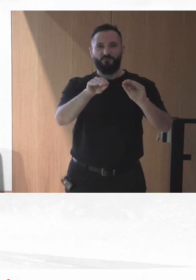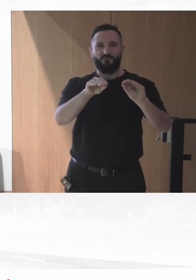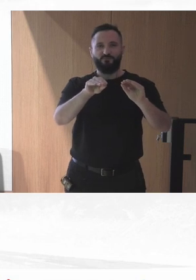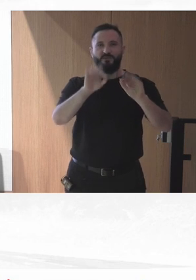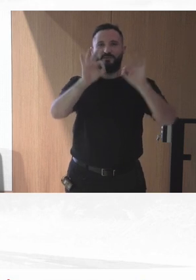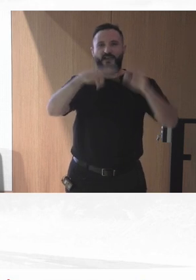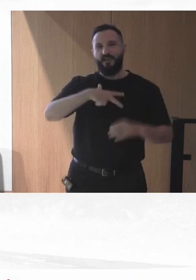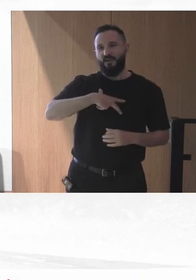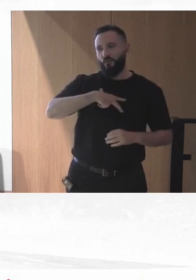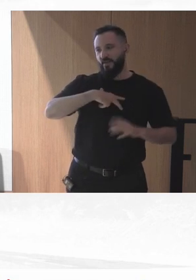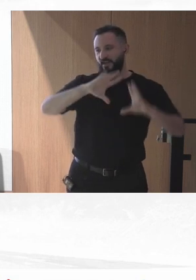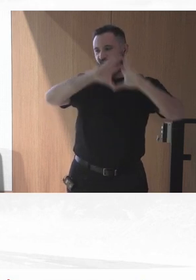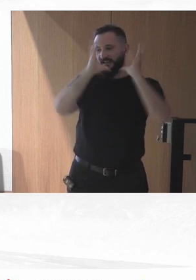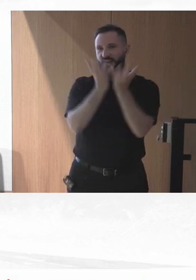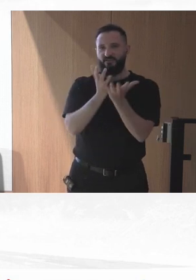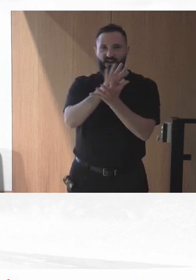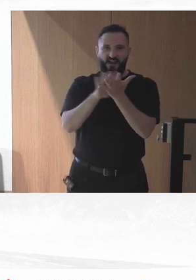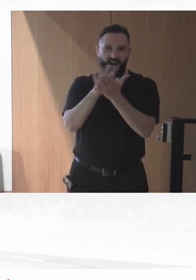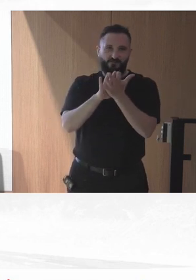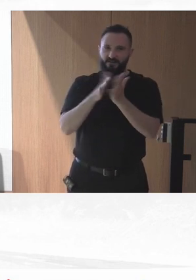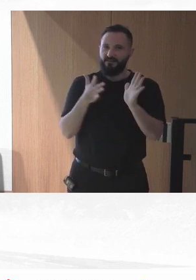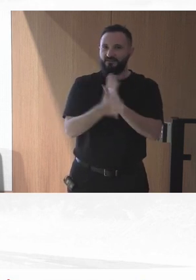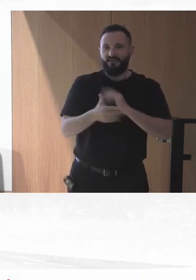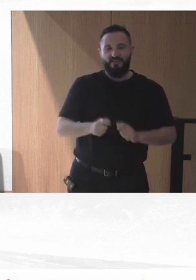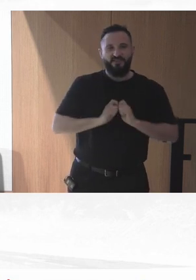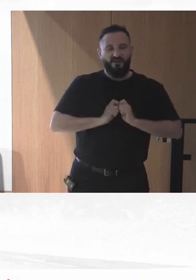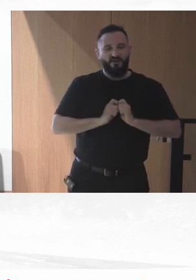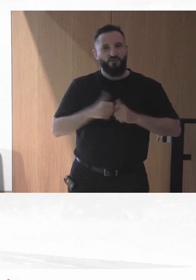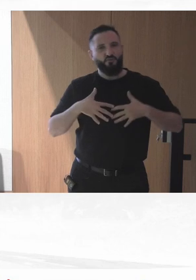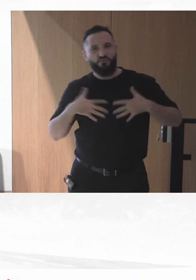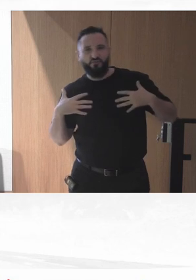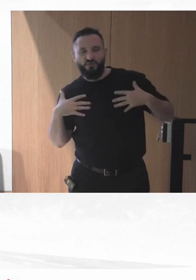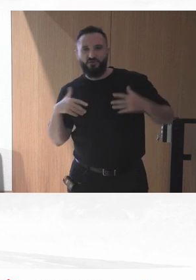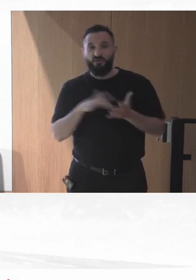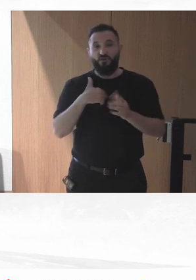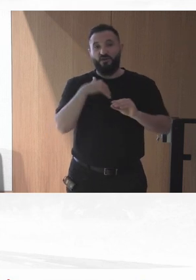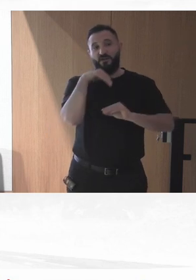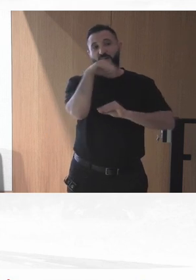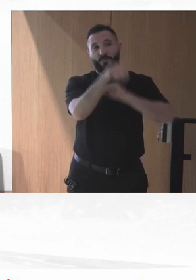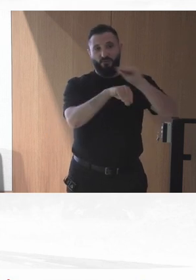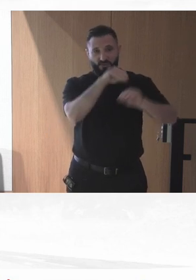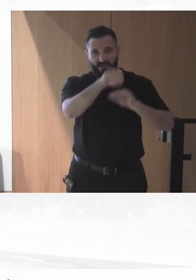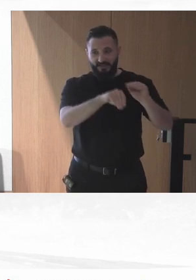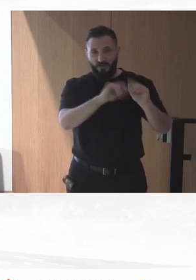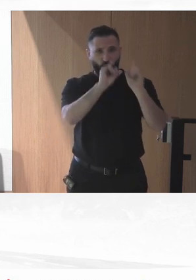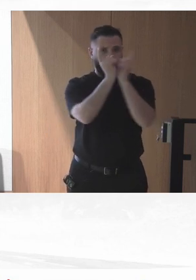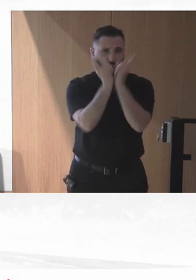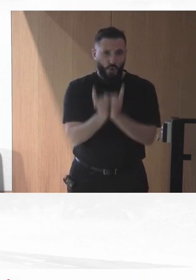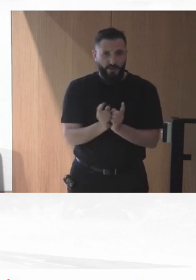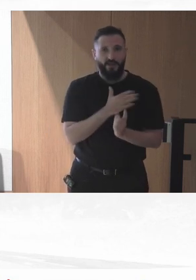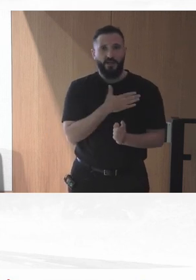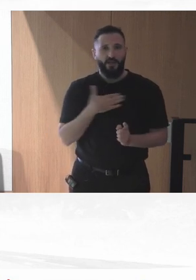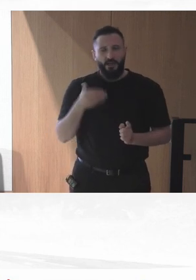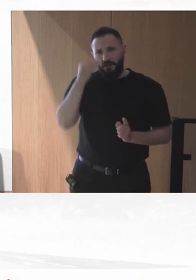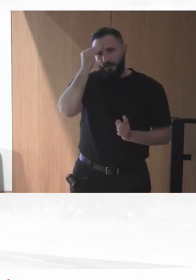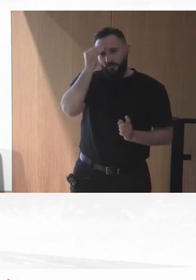de un abogado internacional sobre este tema. Así que unas pocas preguntas que queríamos hacerte.